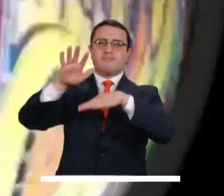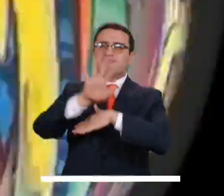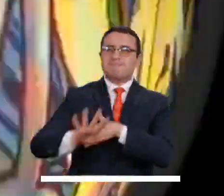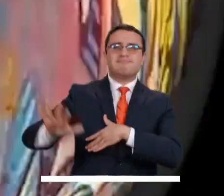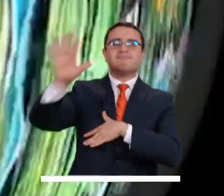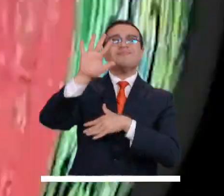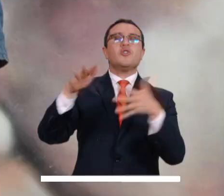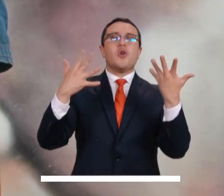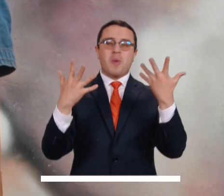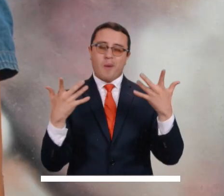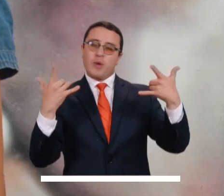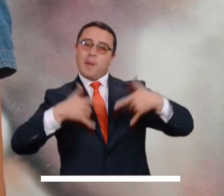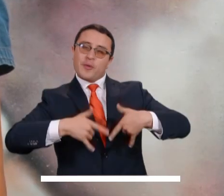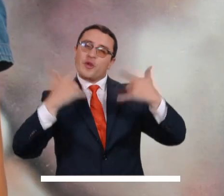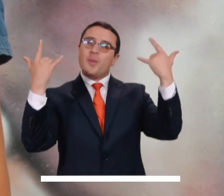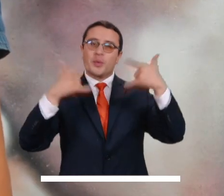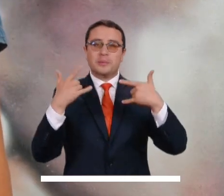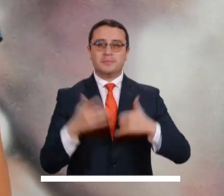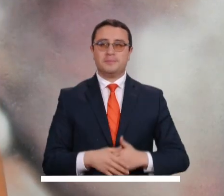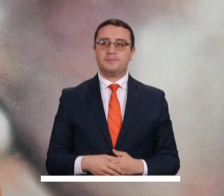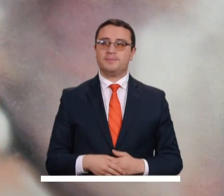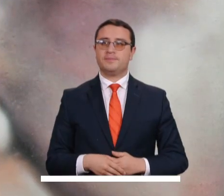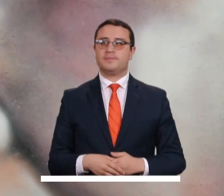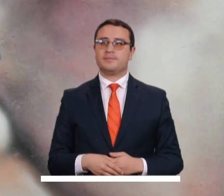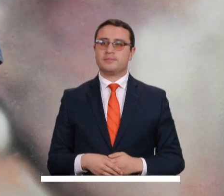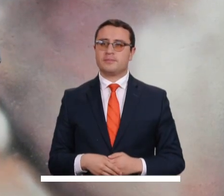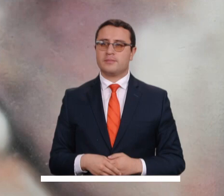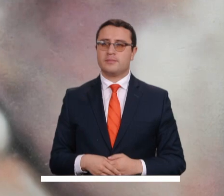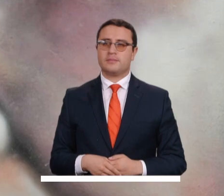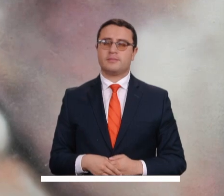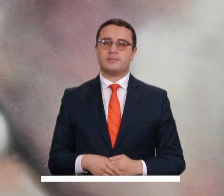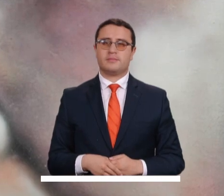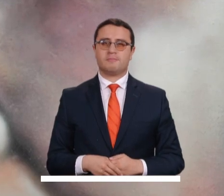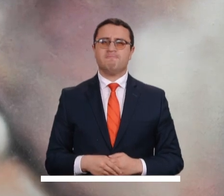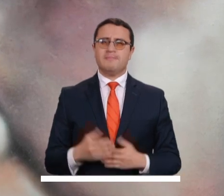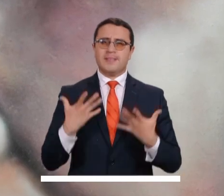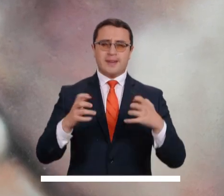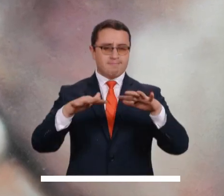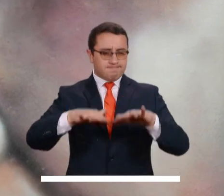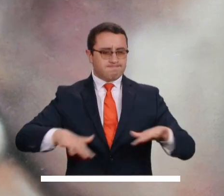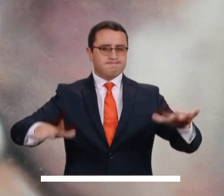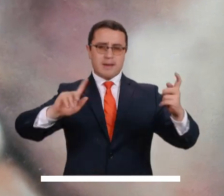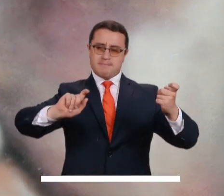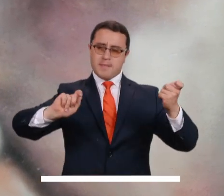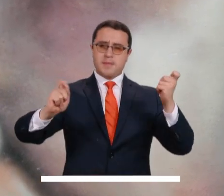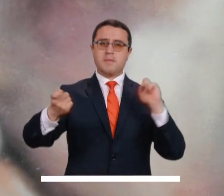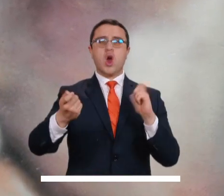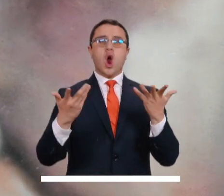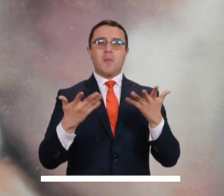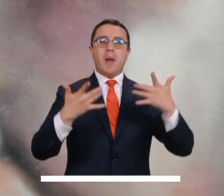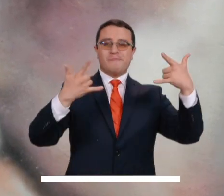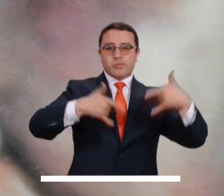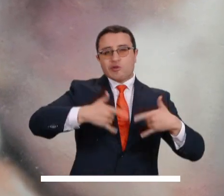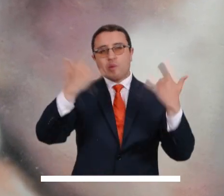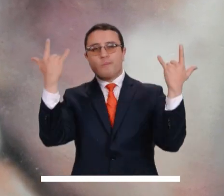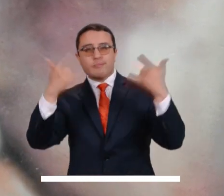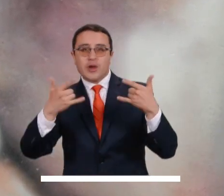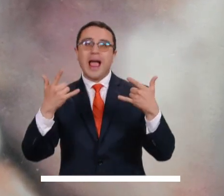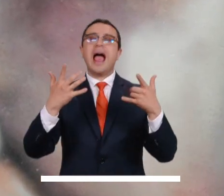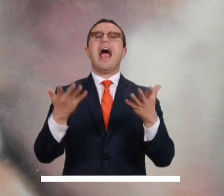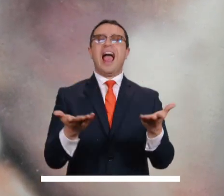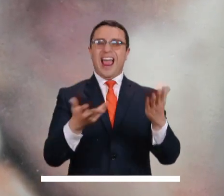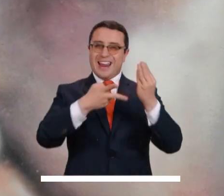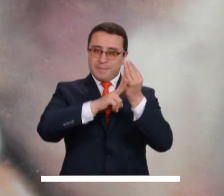del género urbano. Nace con la necesidad de transformar los territorios a través del hip hop como herramienta de inclusión